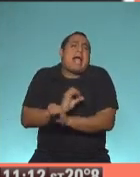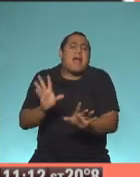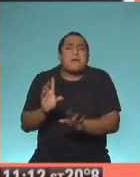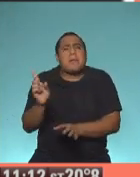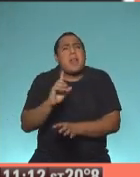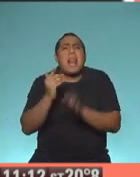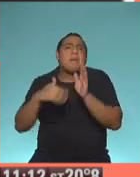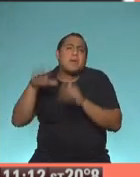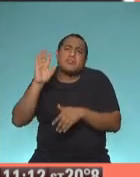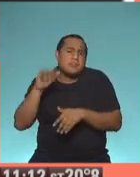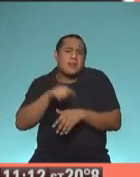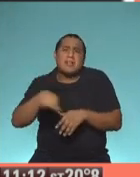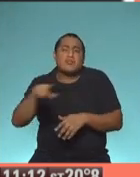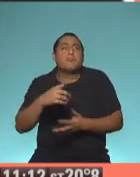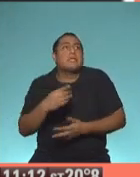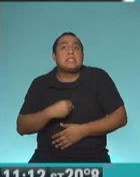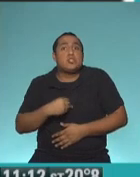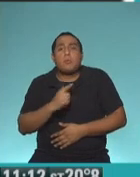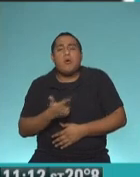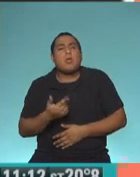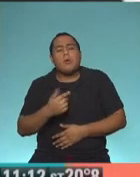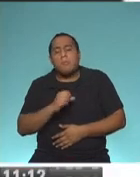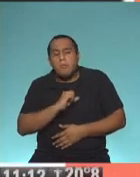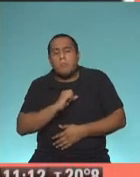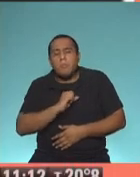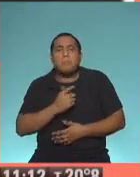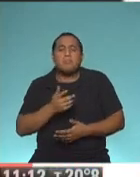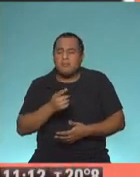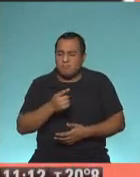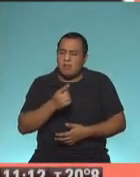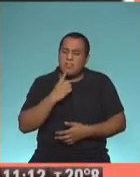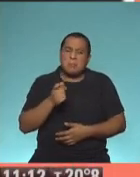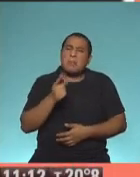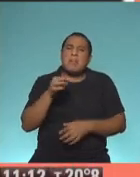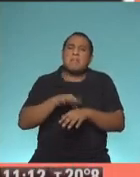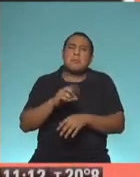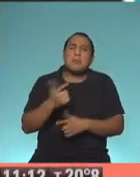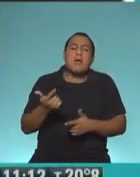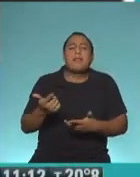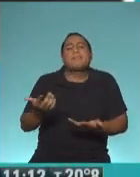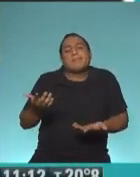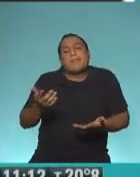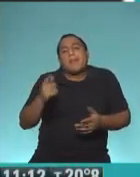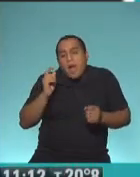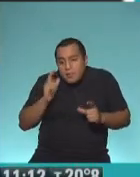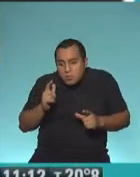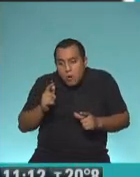de los chicos es asintomática o tiene un catarrito que no te das cuenta que tienen la enfermedad, salvo que estés atento.